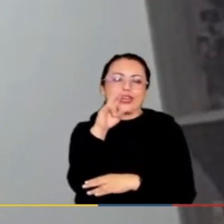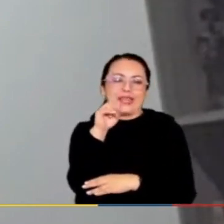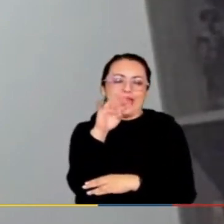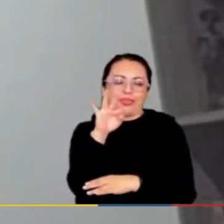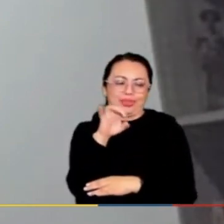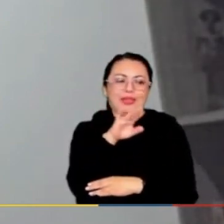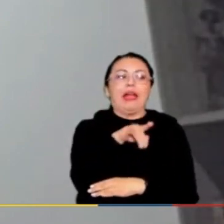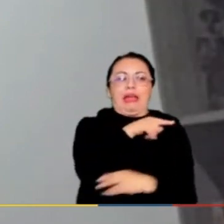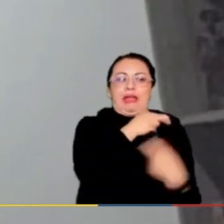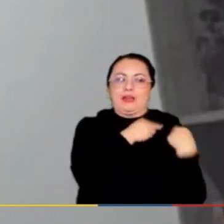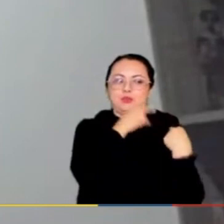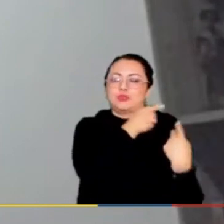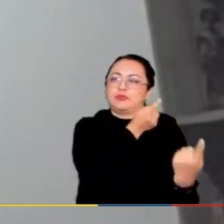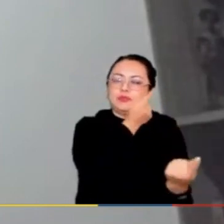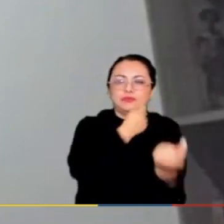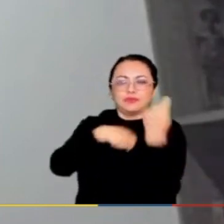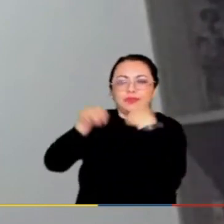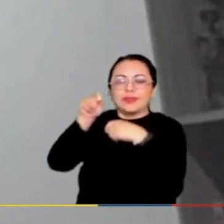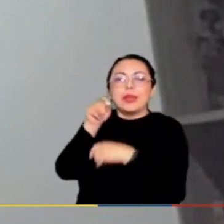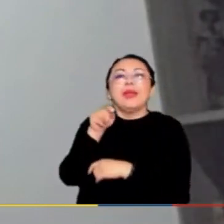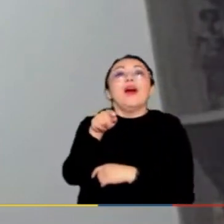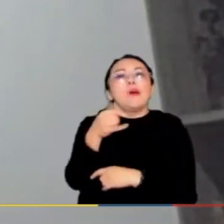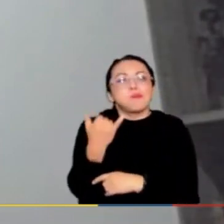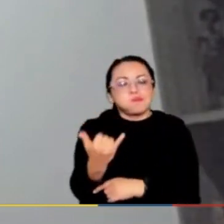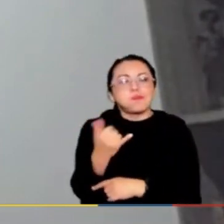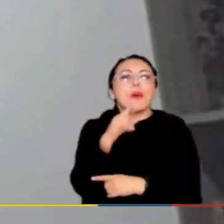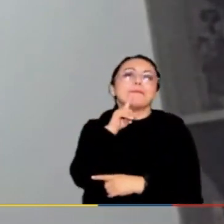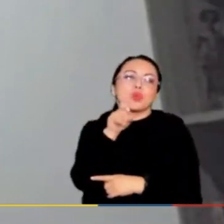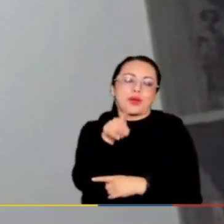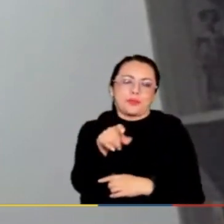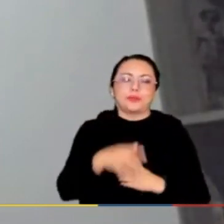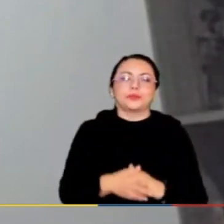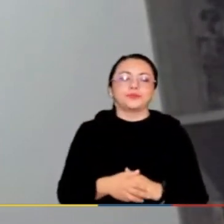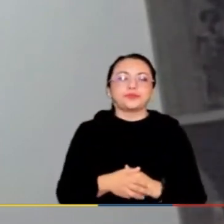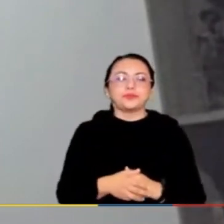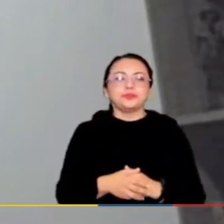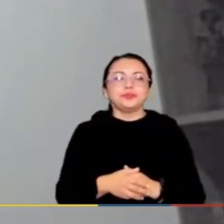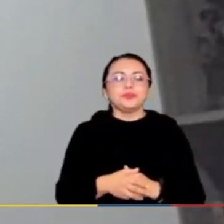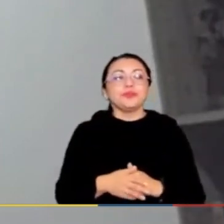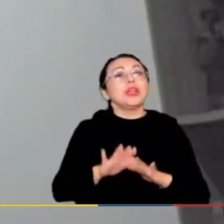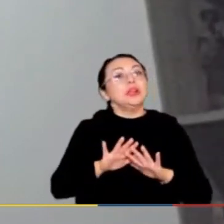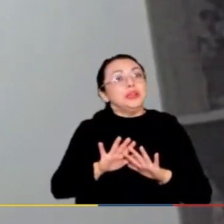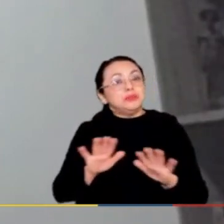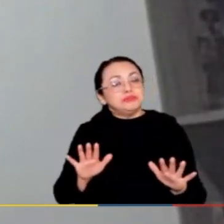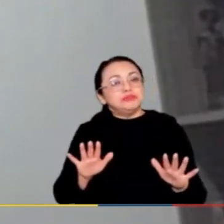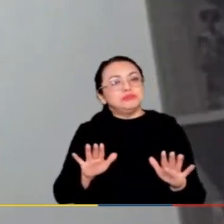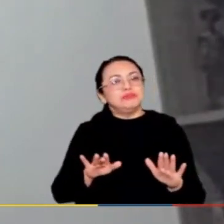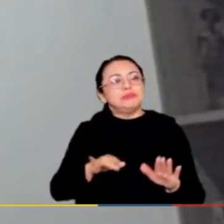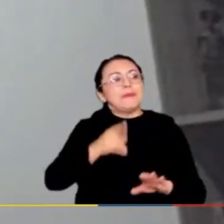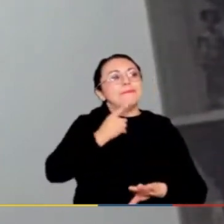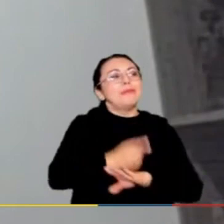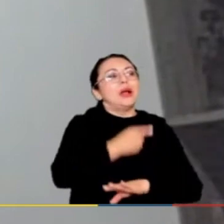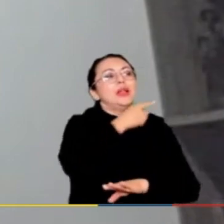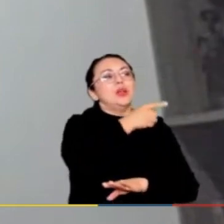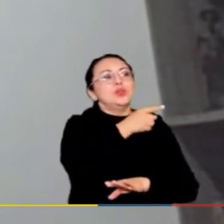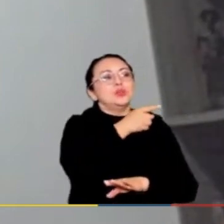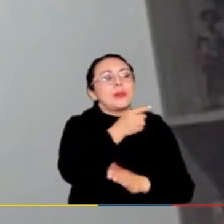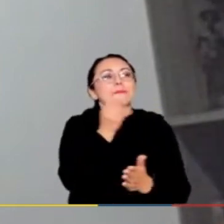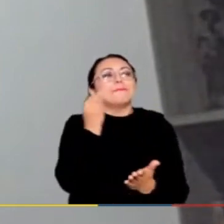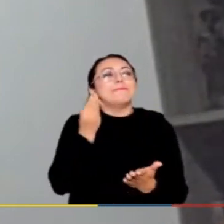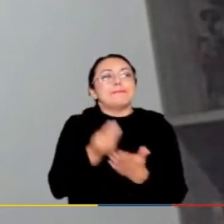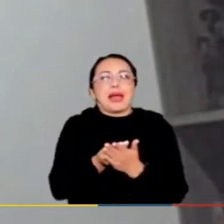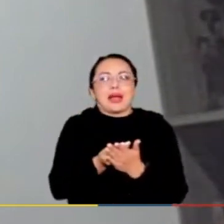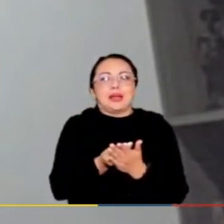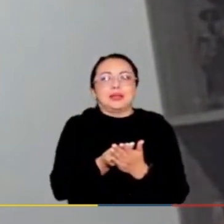exportador tenía en el Banco Colombia, sede de Bucaramanga. Existe la orden de pago proveniente de un banco